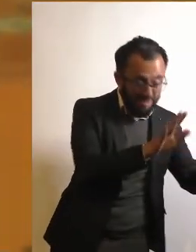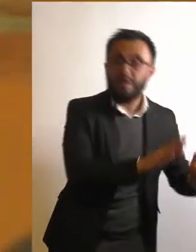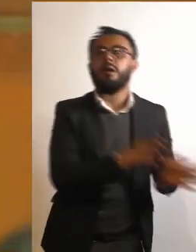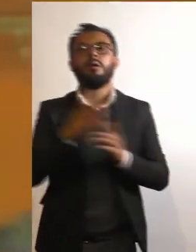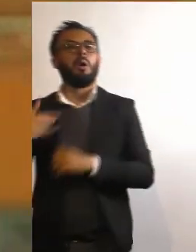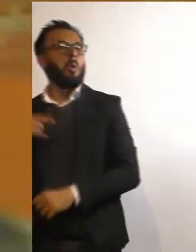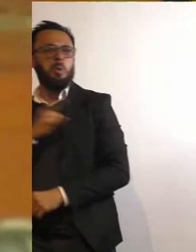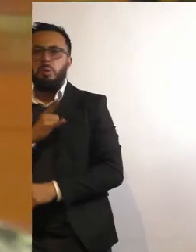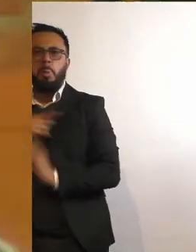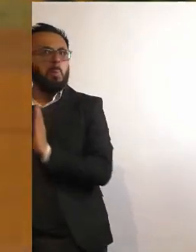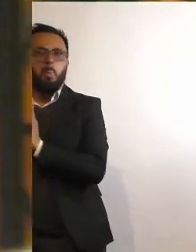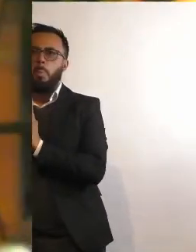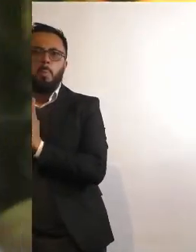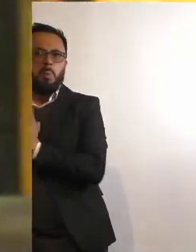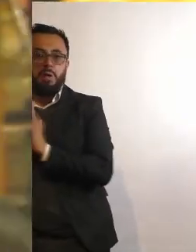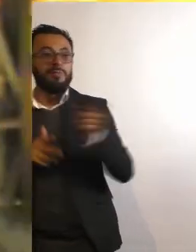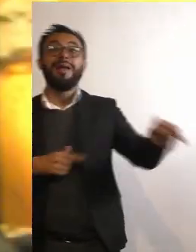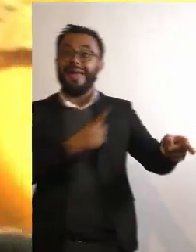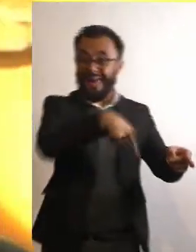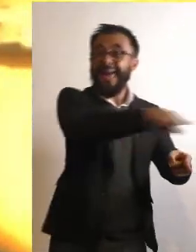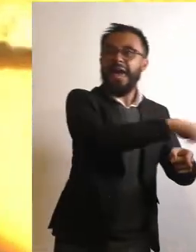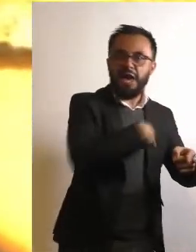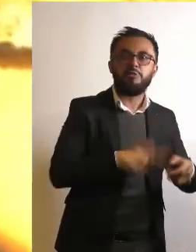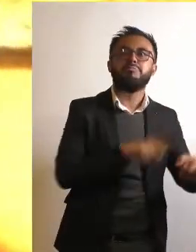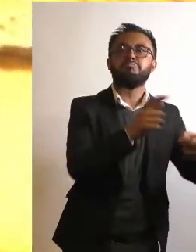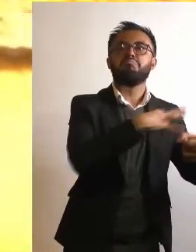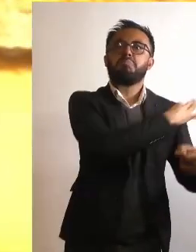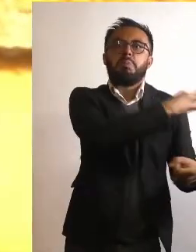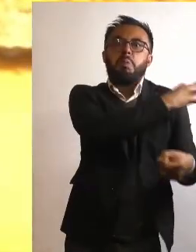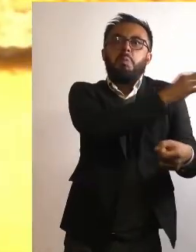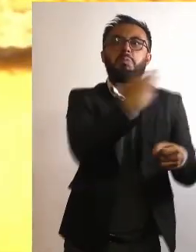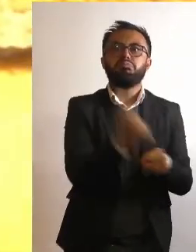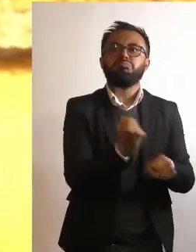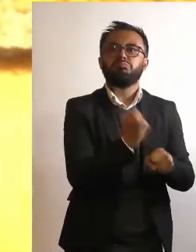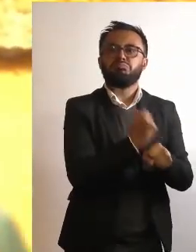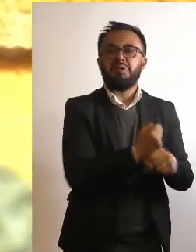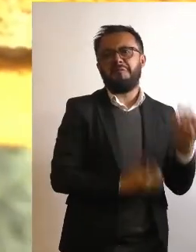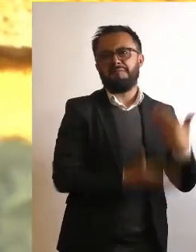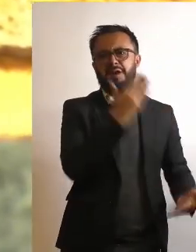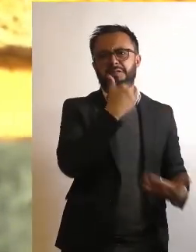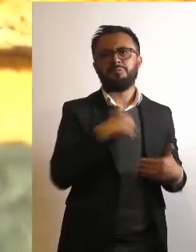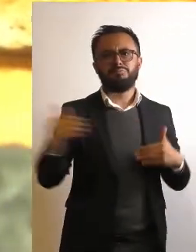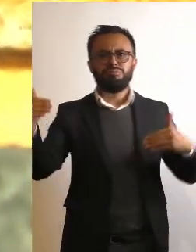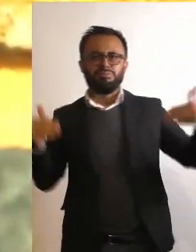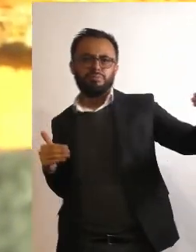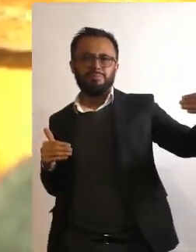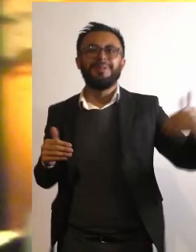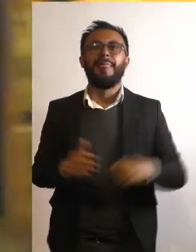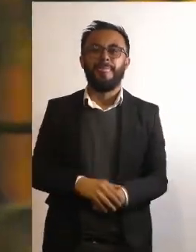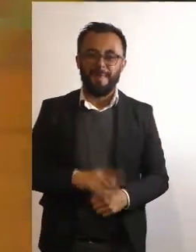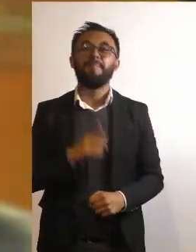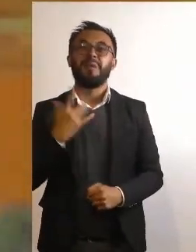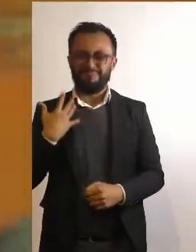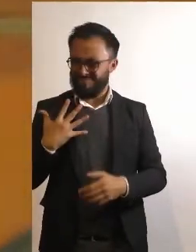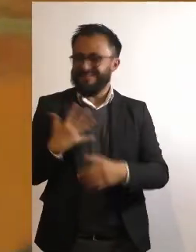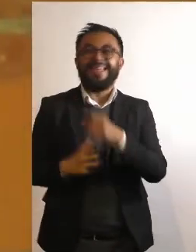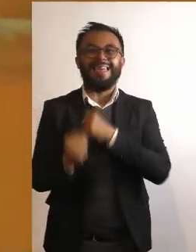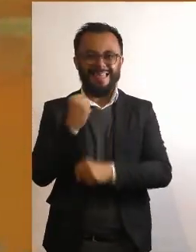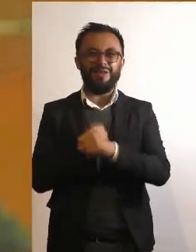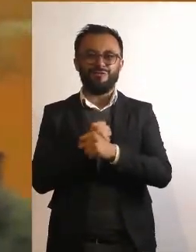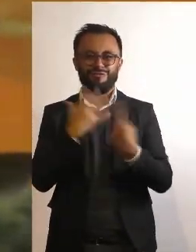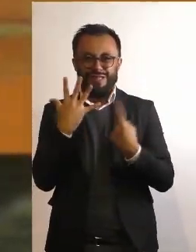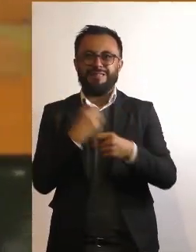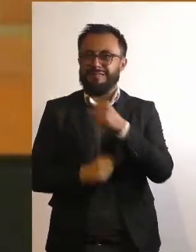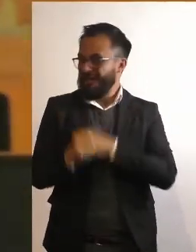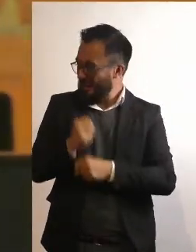Recordemos que en el año 2020 la universidad volvió a ser ratificada como una institución de alta calidad por 6 años, ya lo comentó la rectora. La